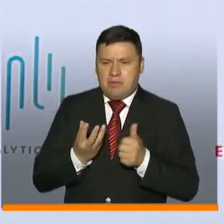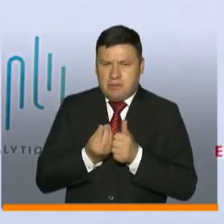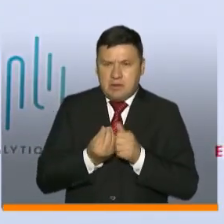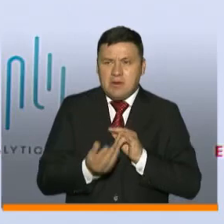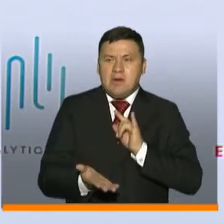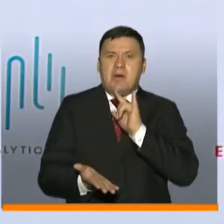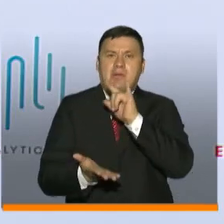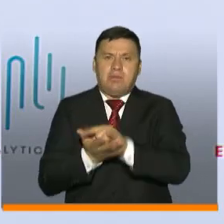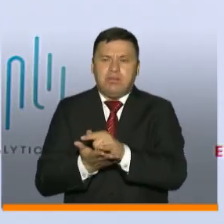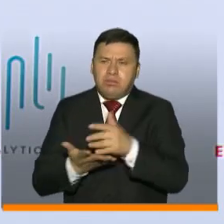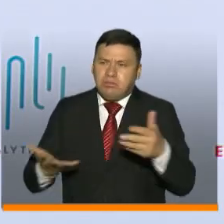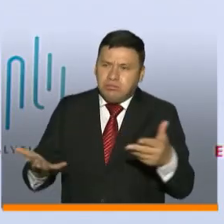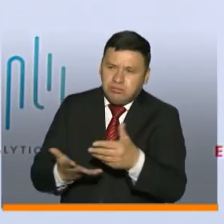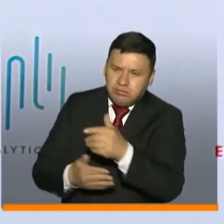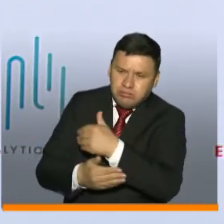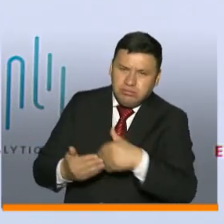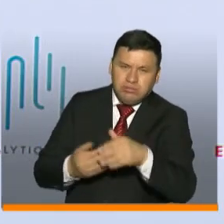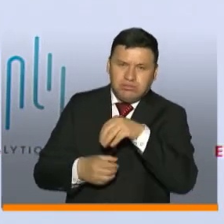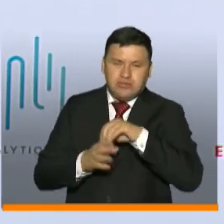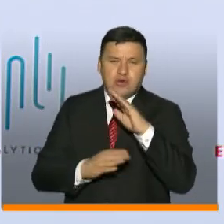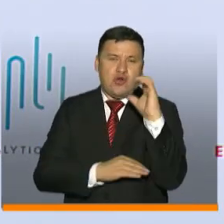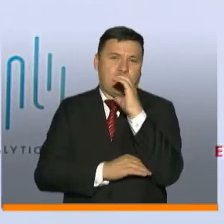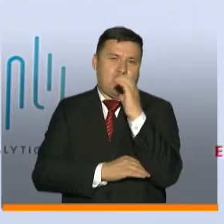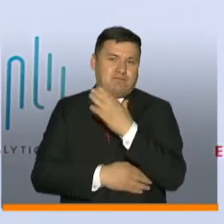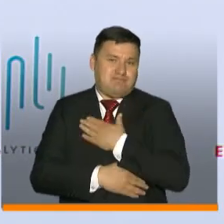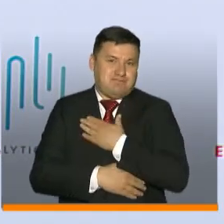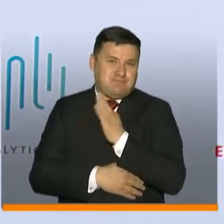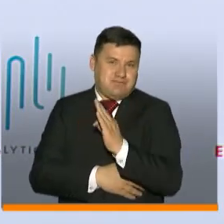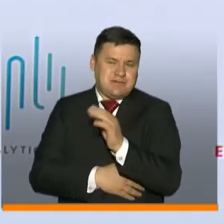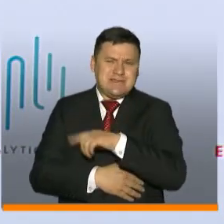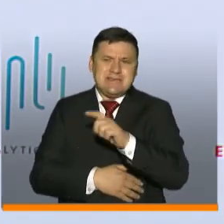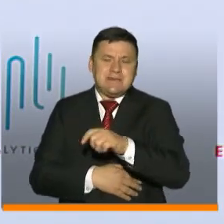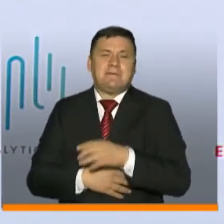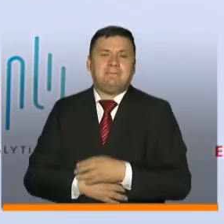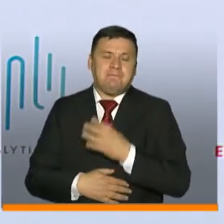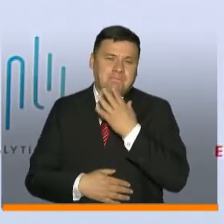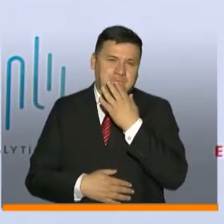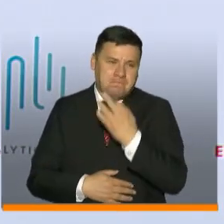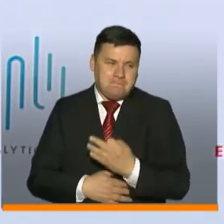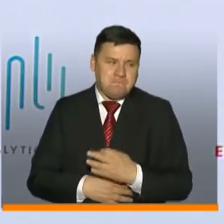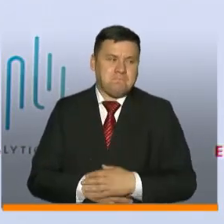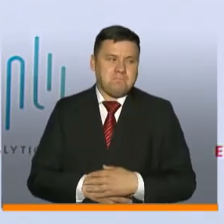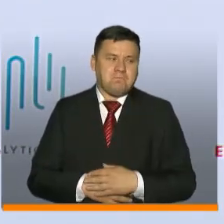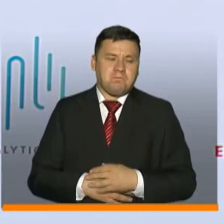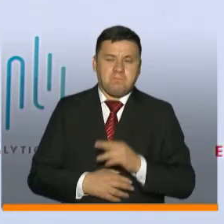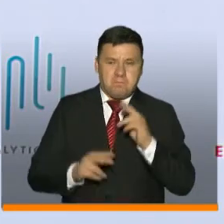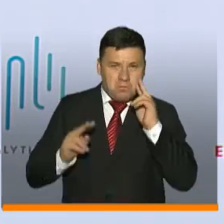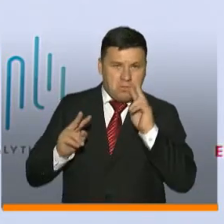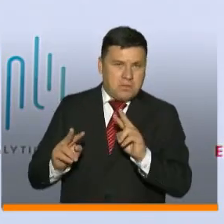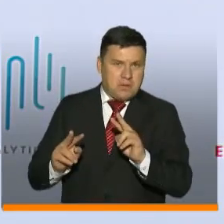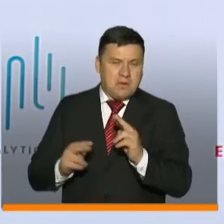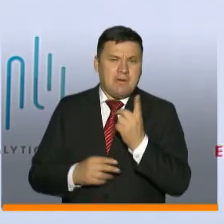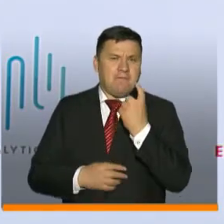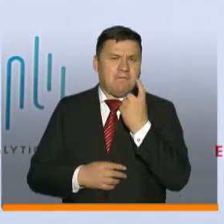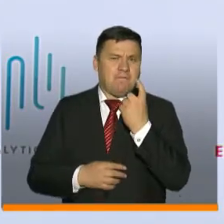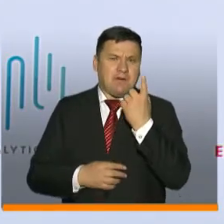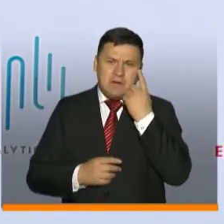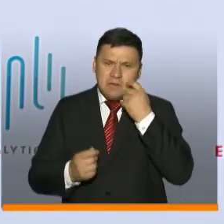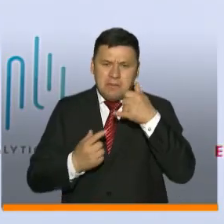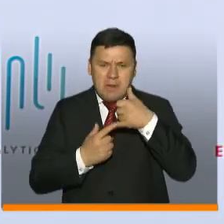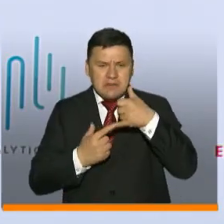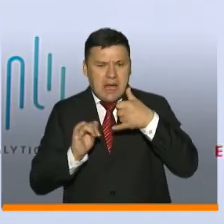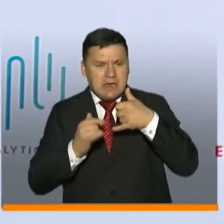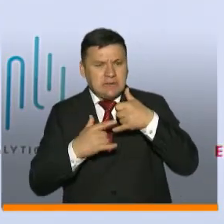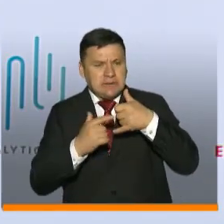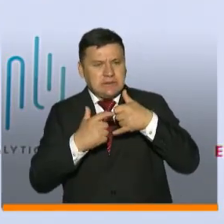lugar específico de Colombia tanto lo necesita. En verdad que ver que ya no nos falta ningún extremo del país